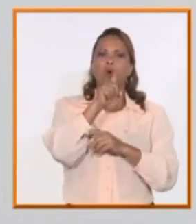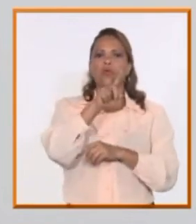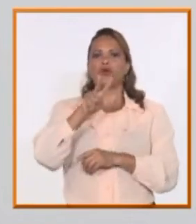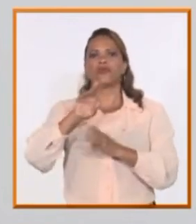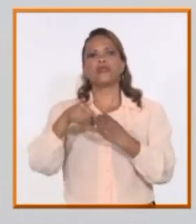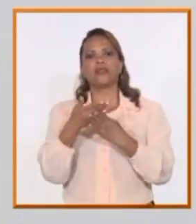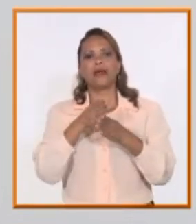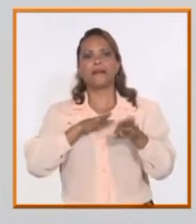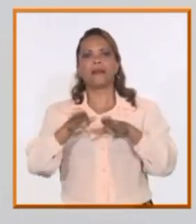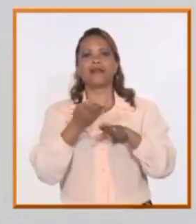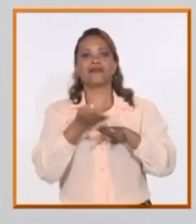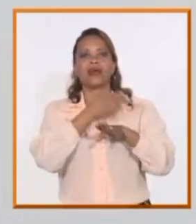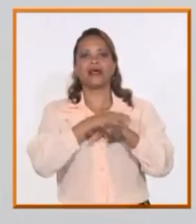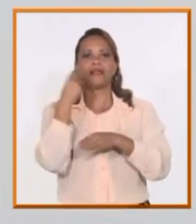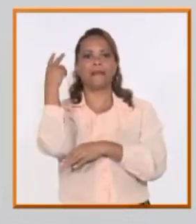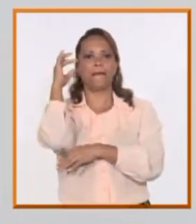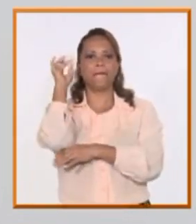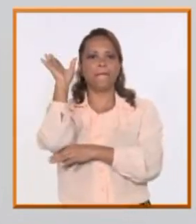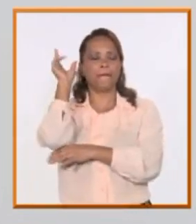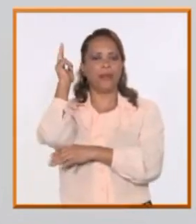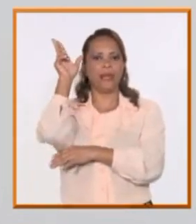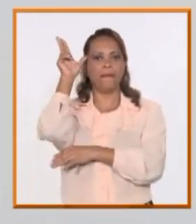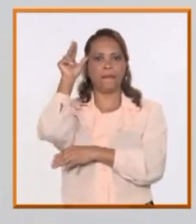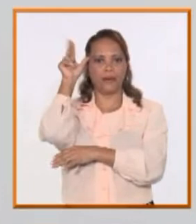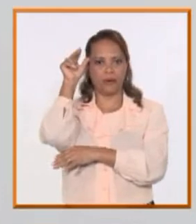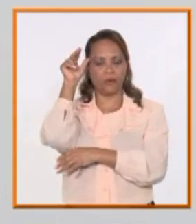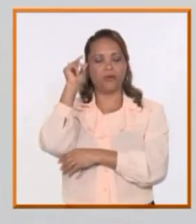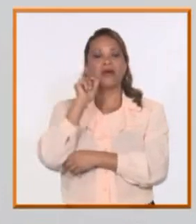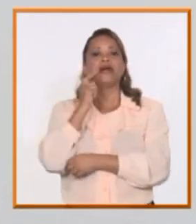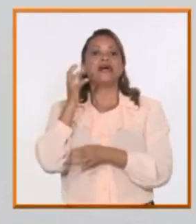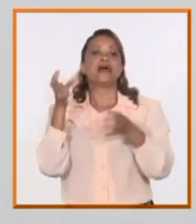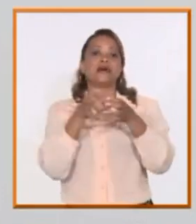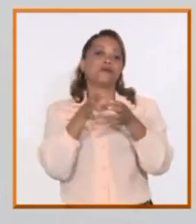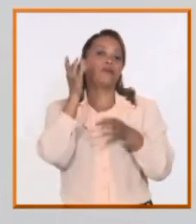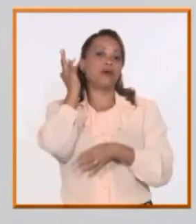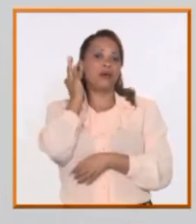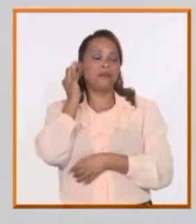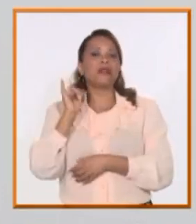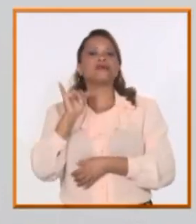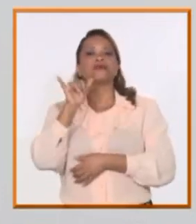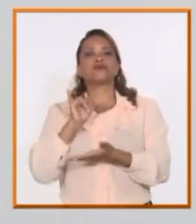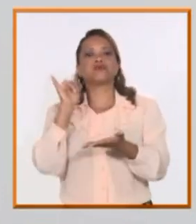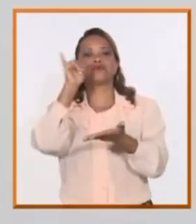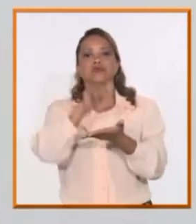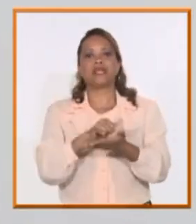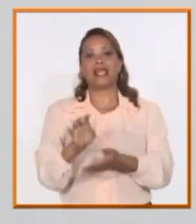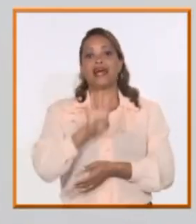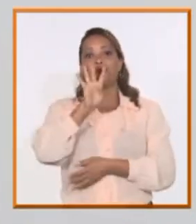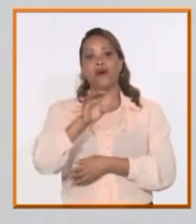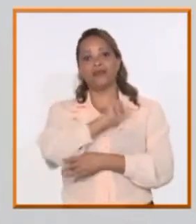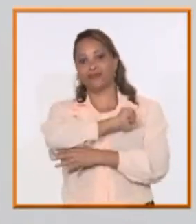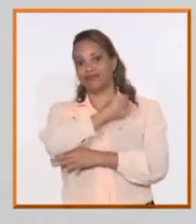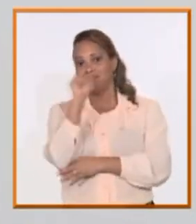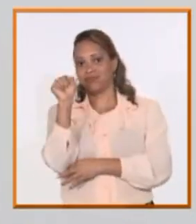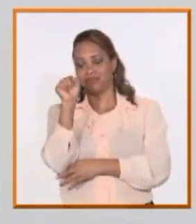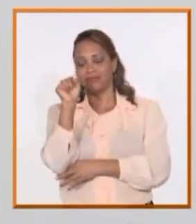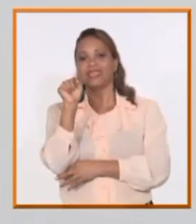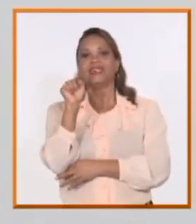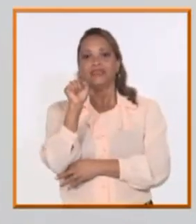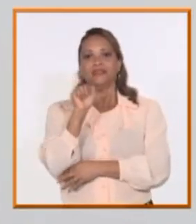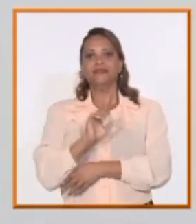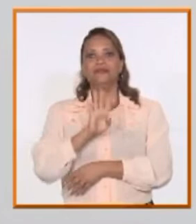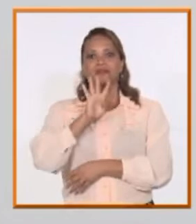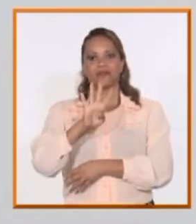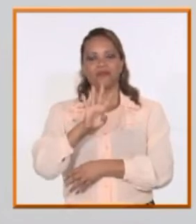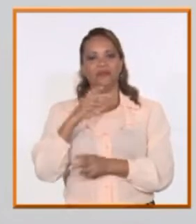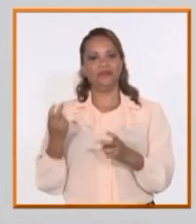Perú también. Las hembras salimos 13 días antes para allá, las 4 guerreras, las 4 marianas, como decimos nosotros, las 4